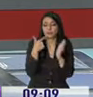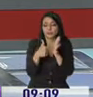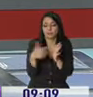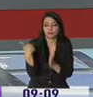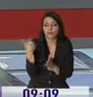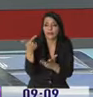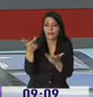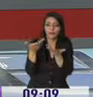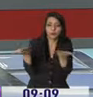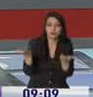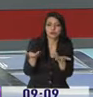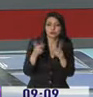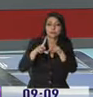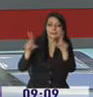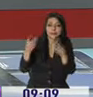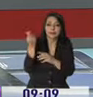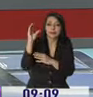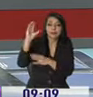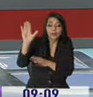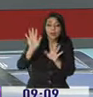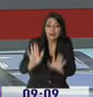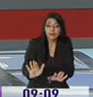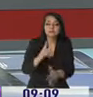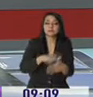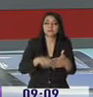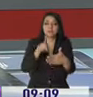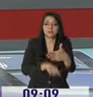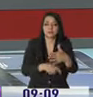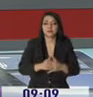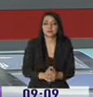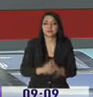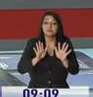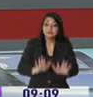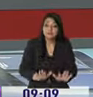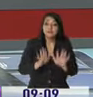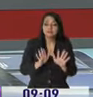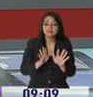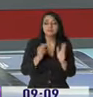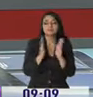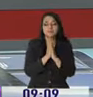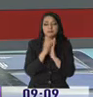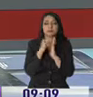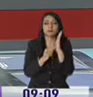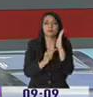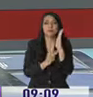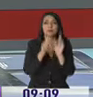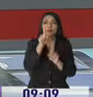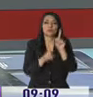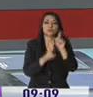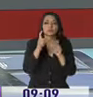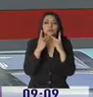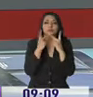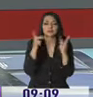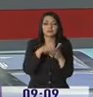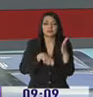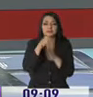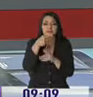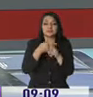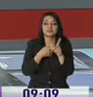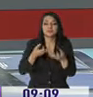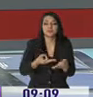poseen bienes o dinero bajo esta categoría. Esta regulación busca normar la consulta popular aprobada en el mes de